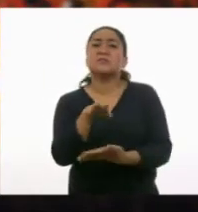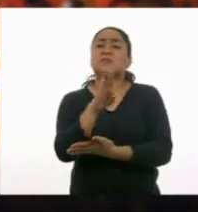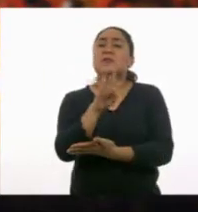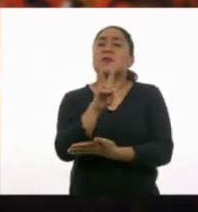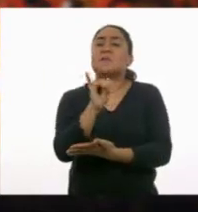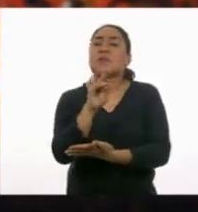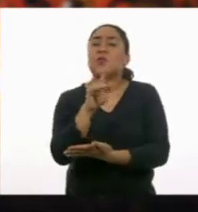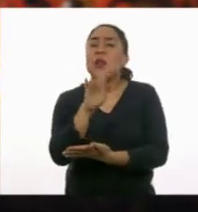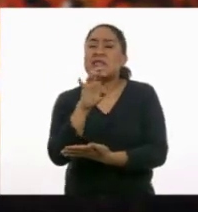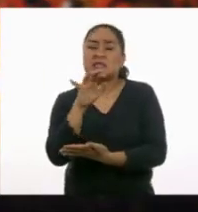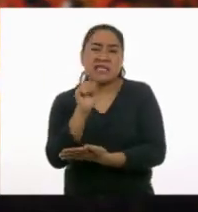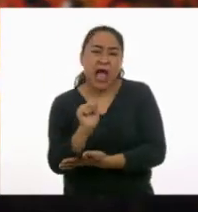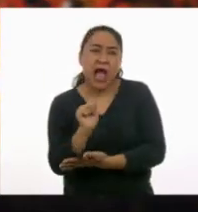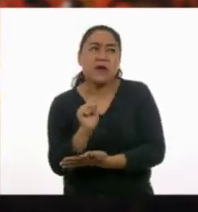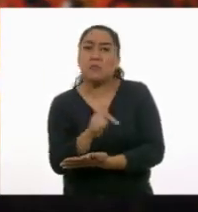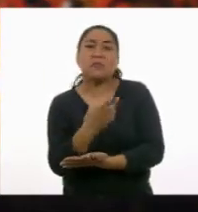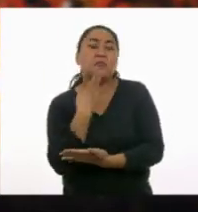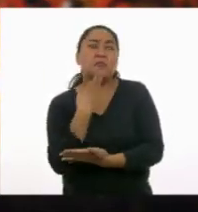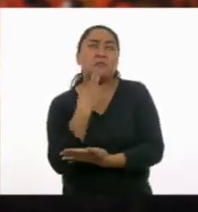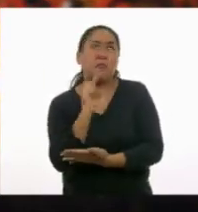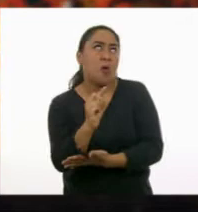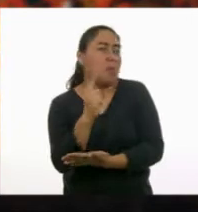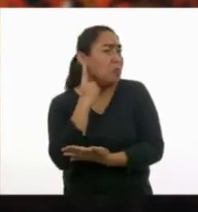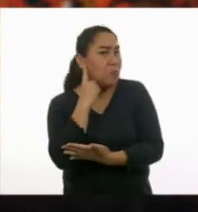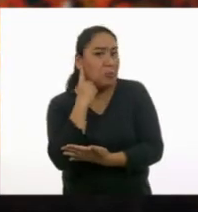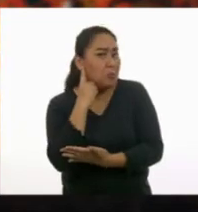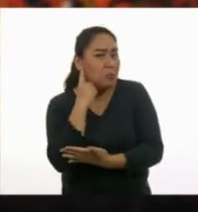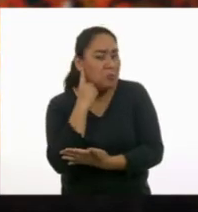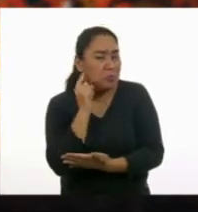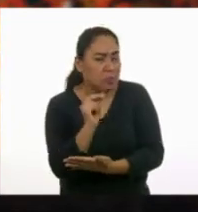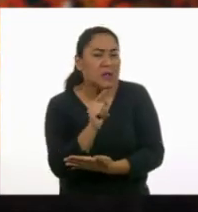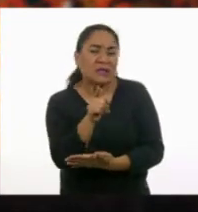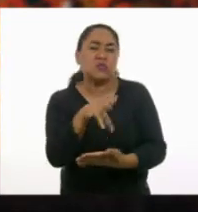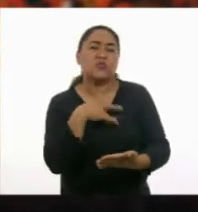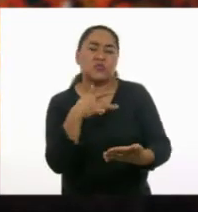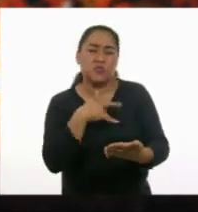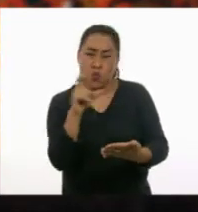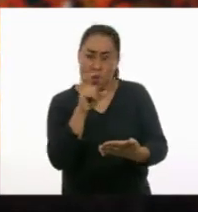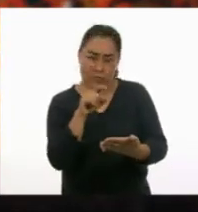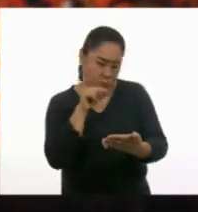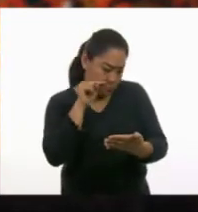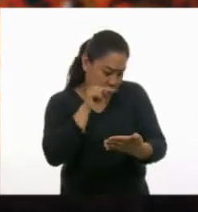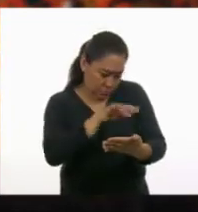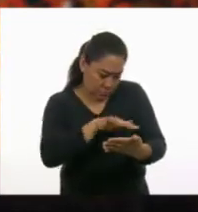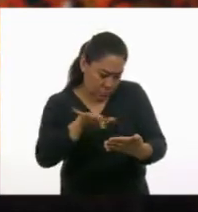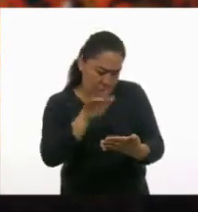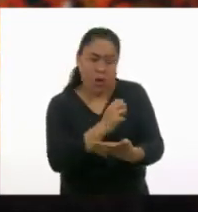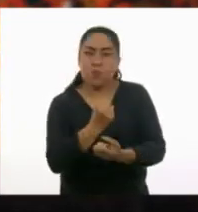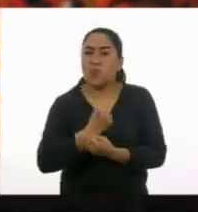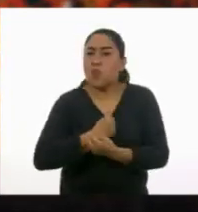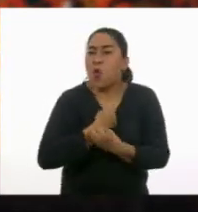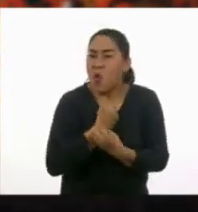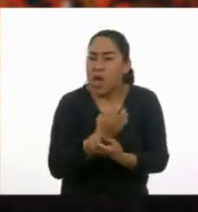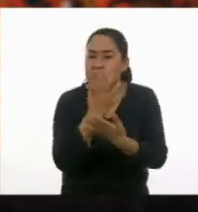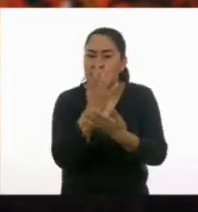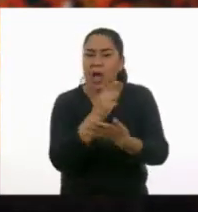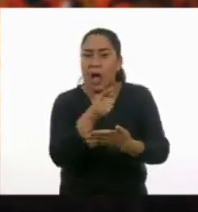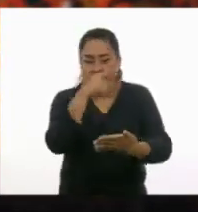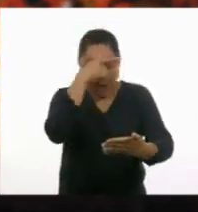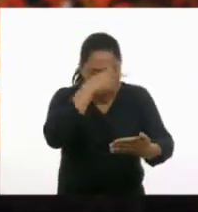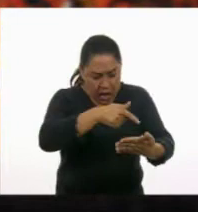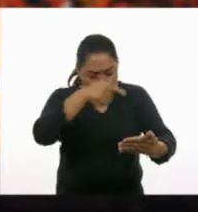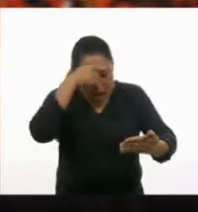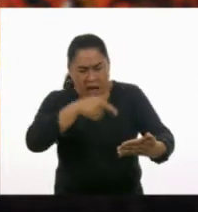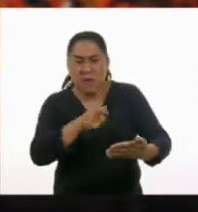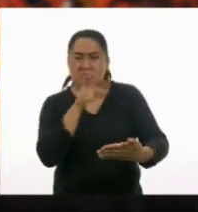virulencia, que ya no está tan en uso. Y así, cada que encontremos un poema, María, podemos ver qué palabras son las que